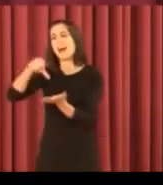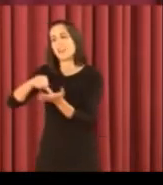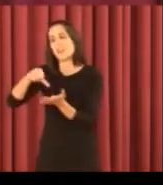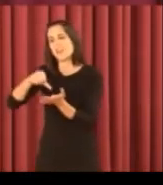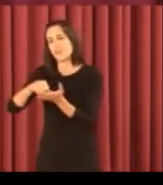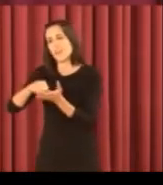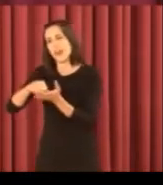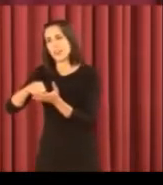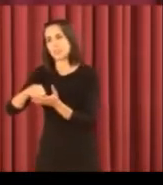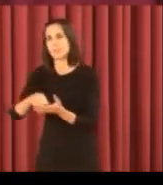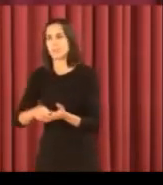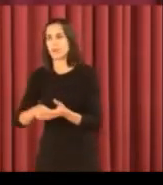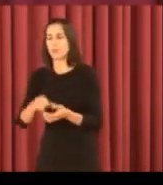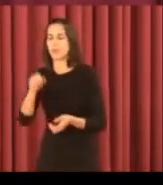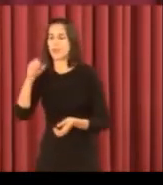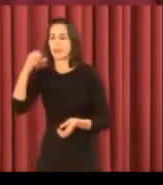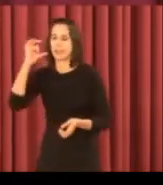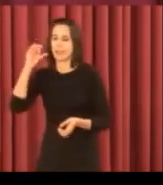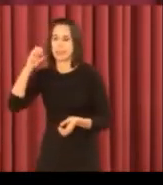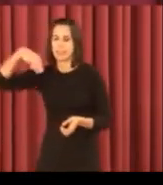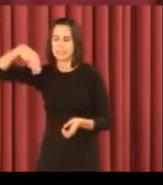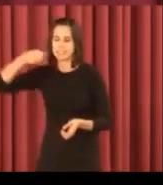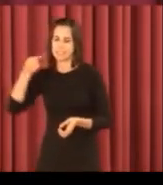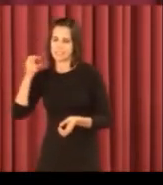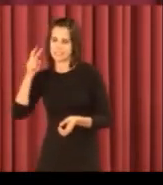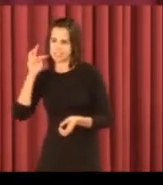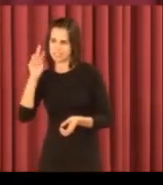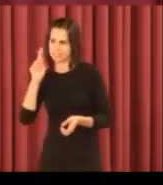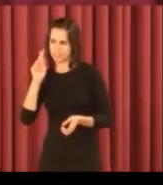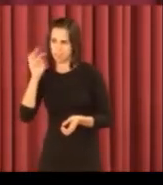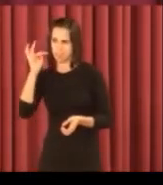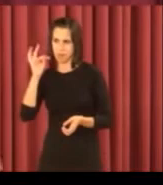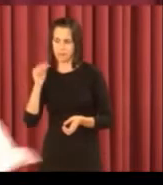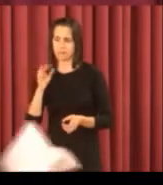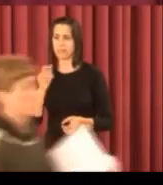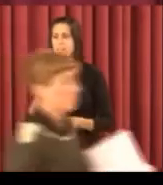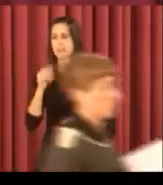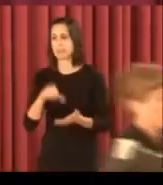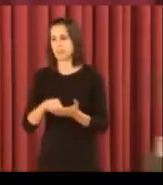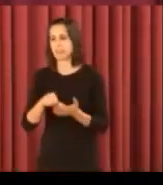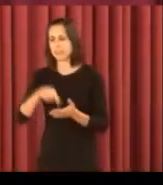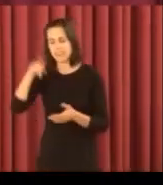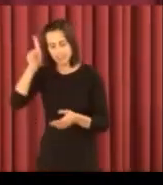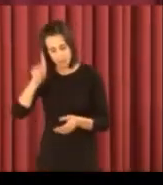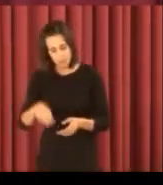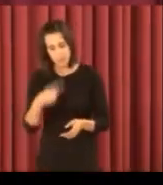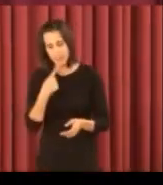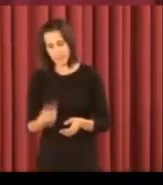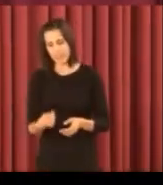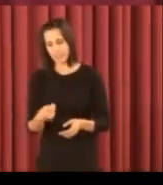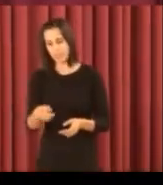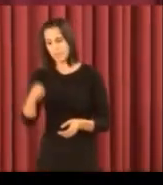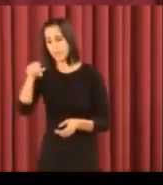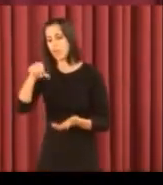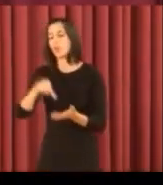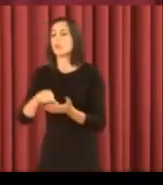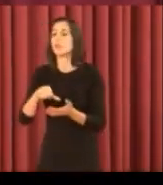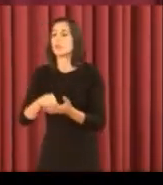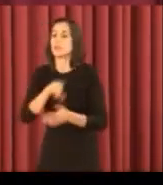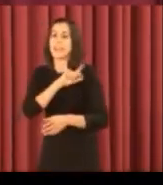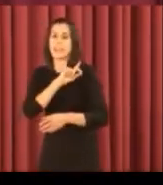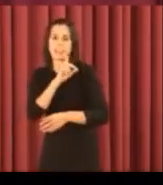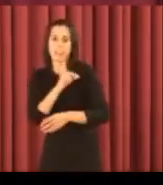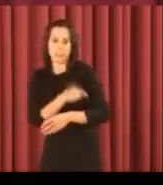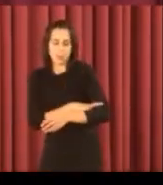Mi sexto argumento para que se viniera fue que Logroño es la mejor ciudad para hacer deporte. Me resultó muy fácil porque Álvaro